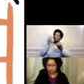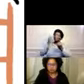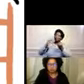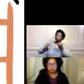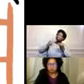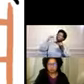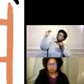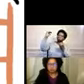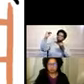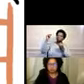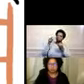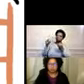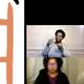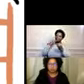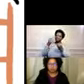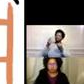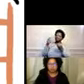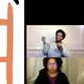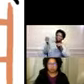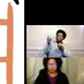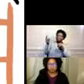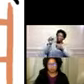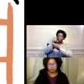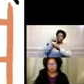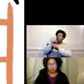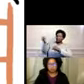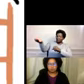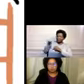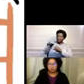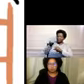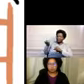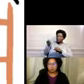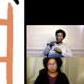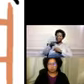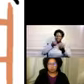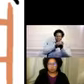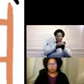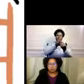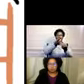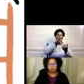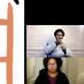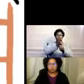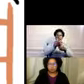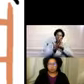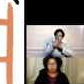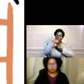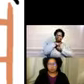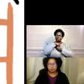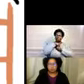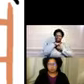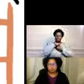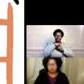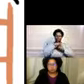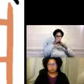dentro de su organización. No quiere conseguir a un profesional de soporte directo que tal vez esté sirviendo